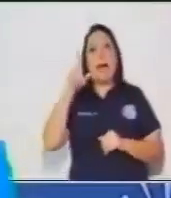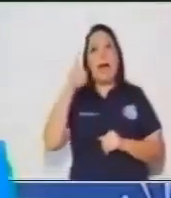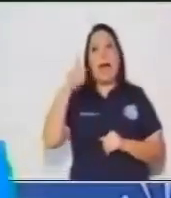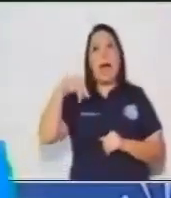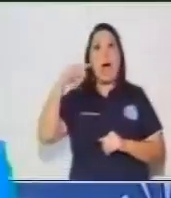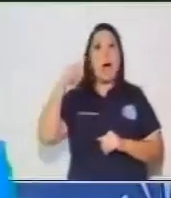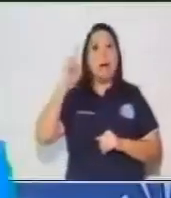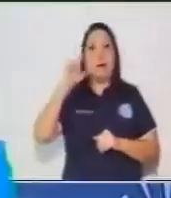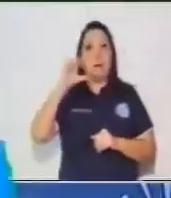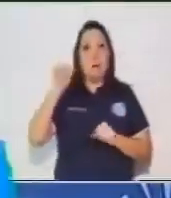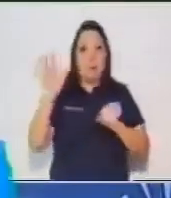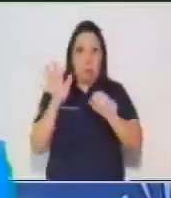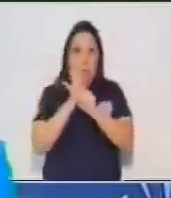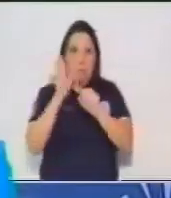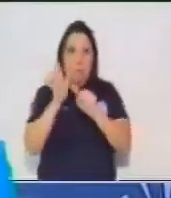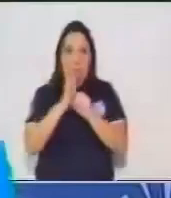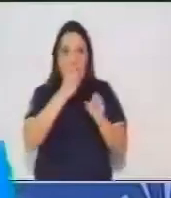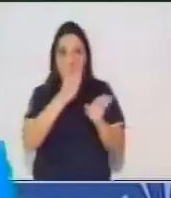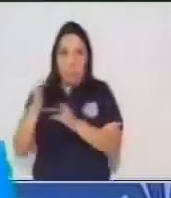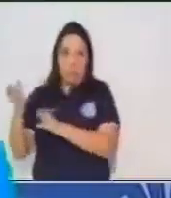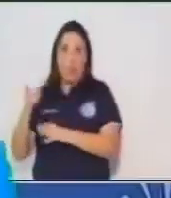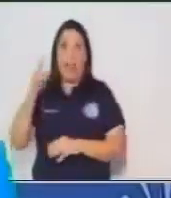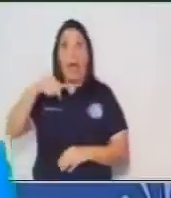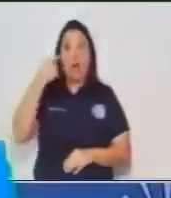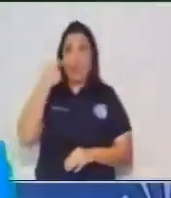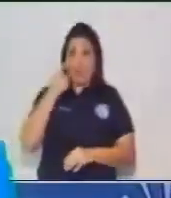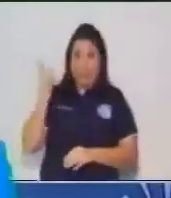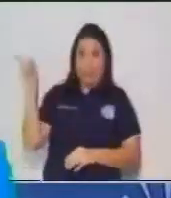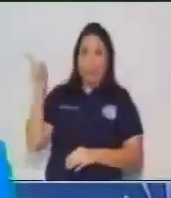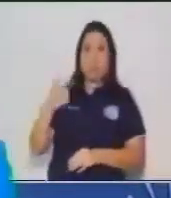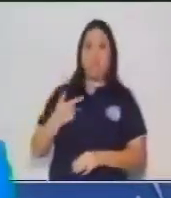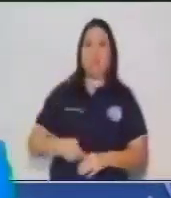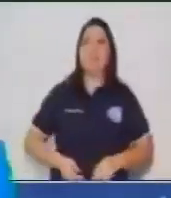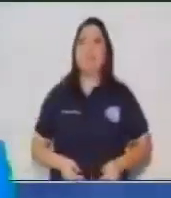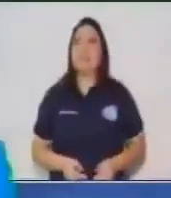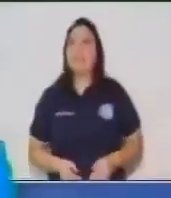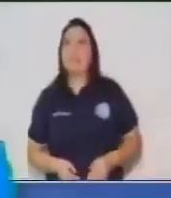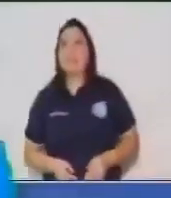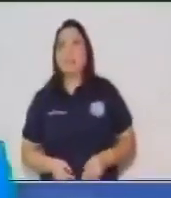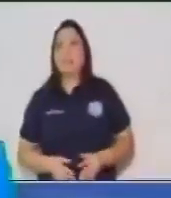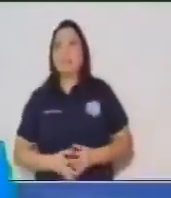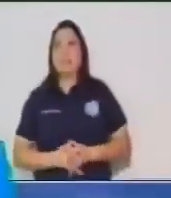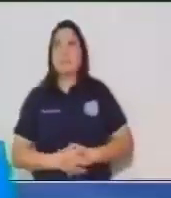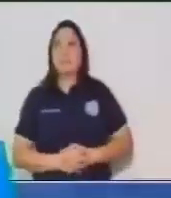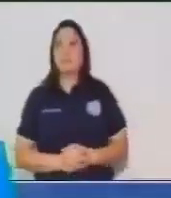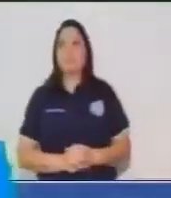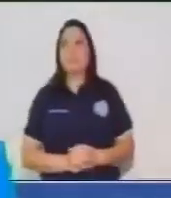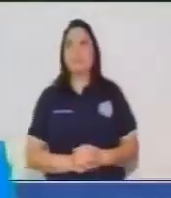Bien, ahora te dejo este desafío. Veamos.